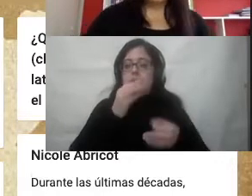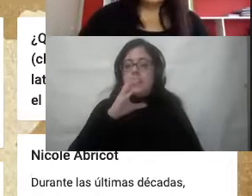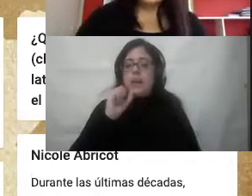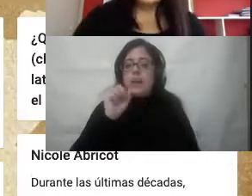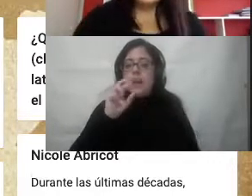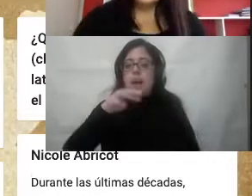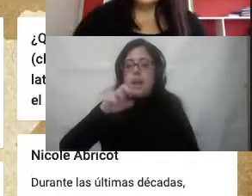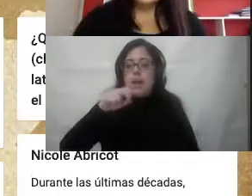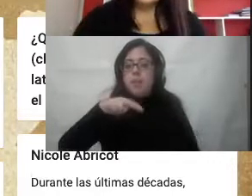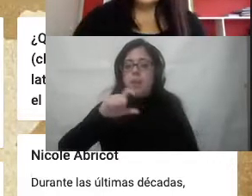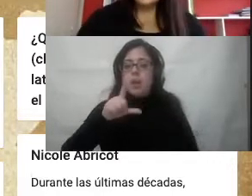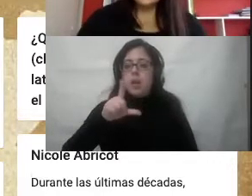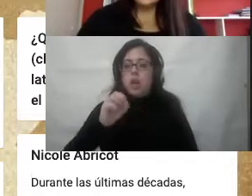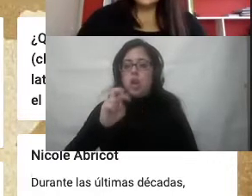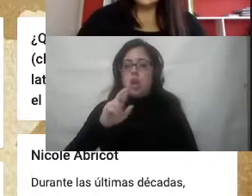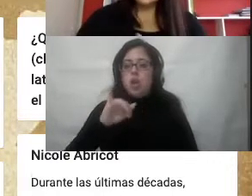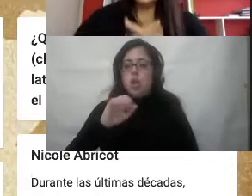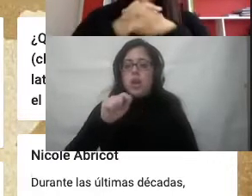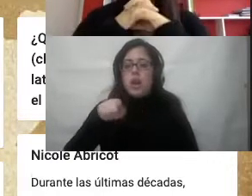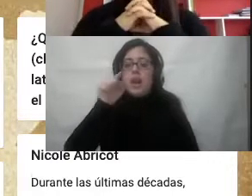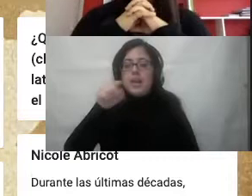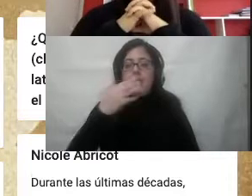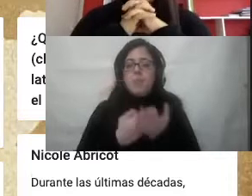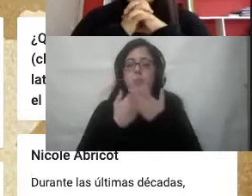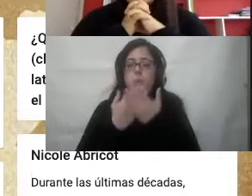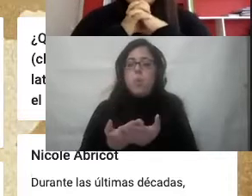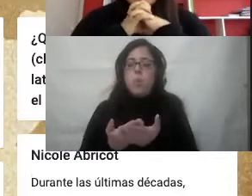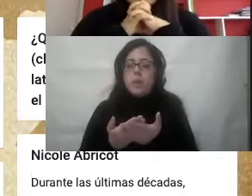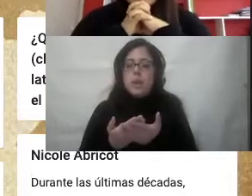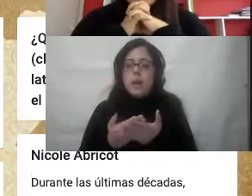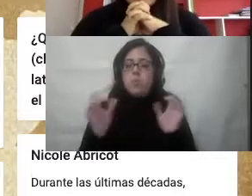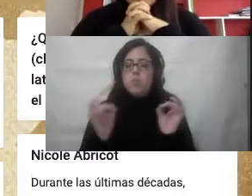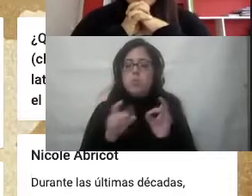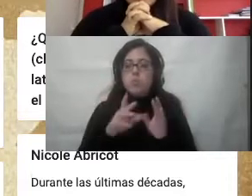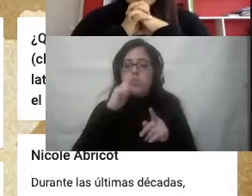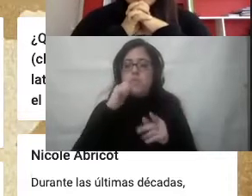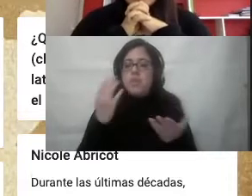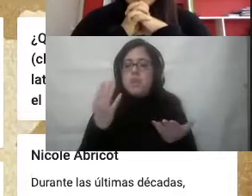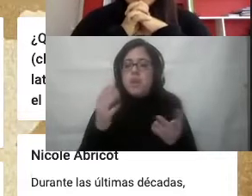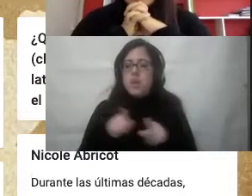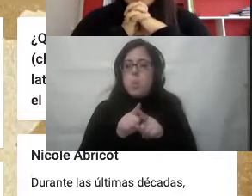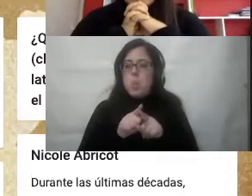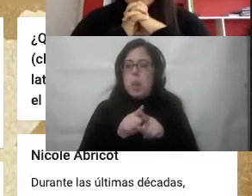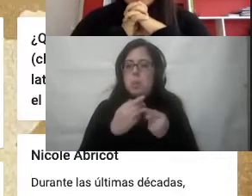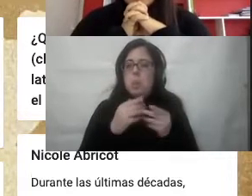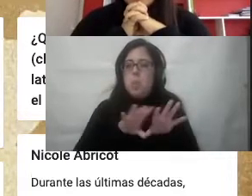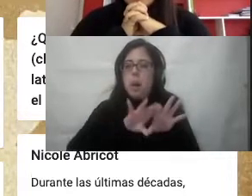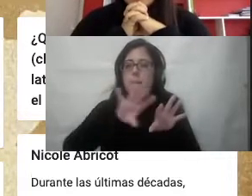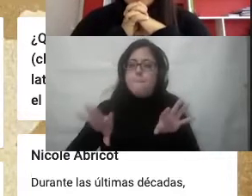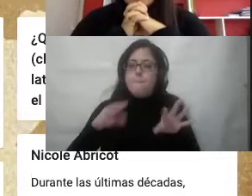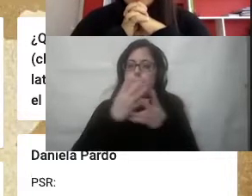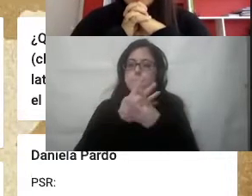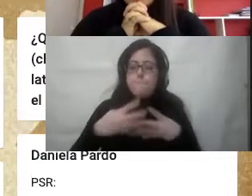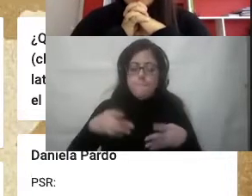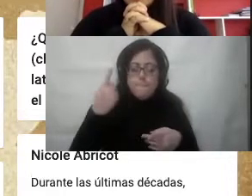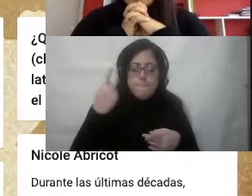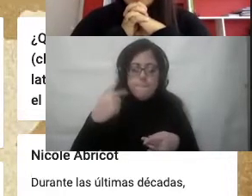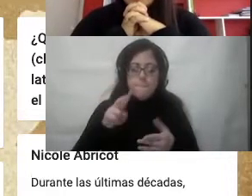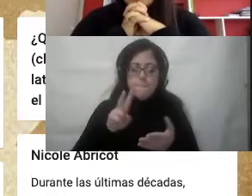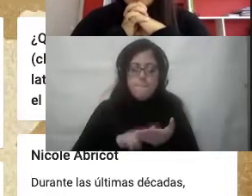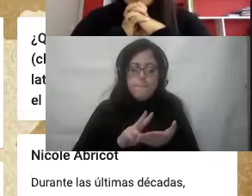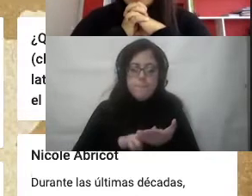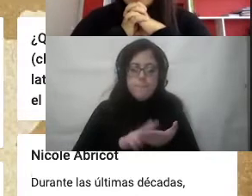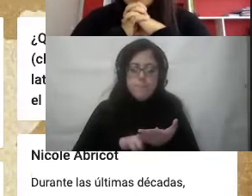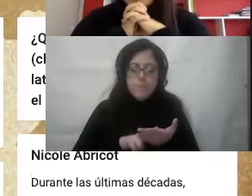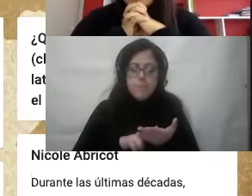efectivamente esta propuesta pareciera ser como muy desmarcada del currículum, ¿ya? Pero en realidad yo diría